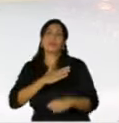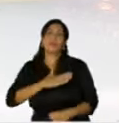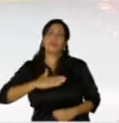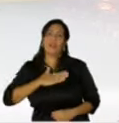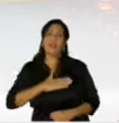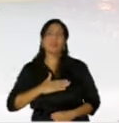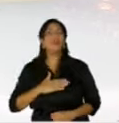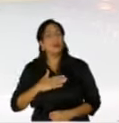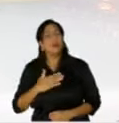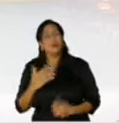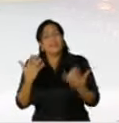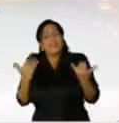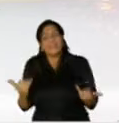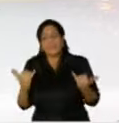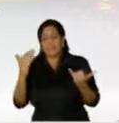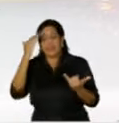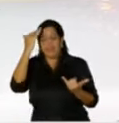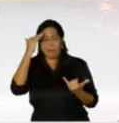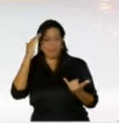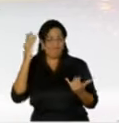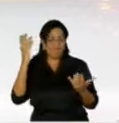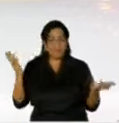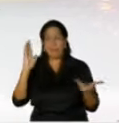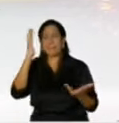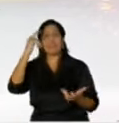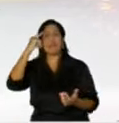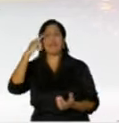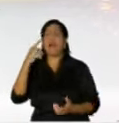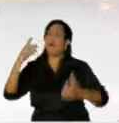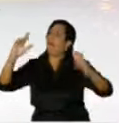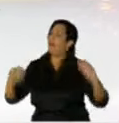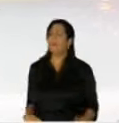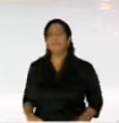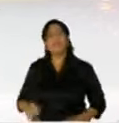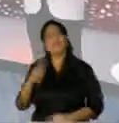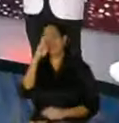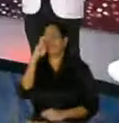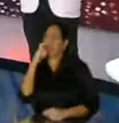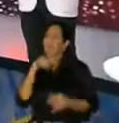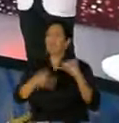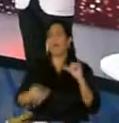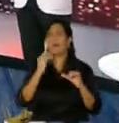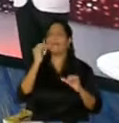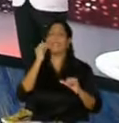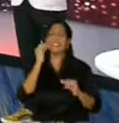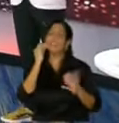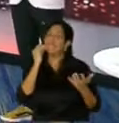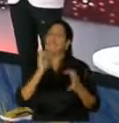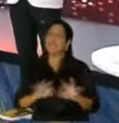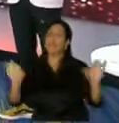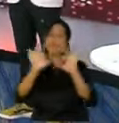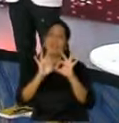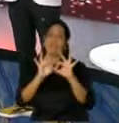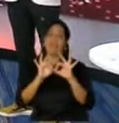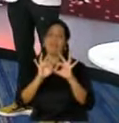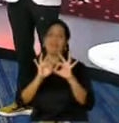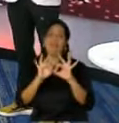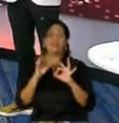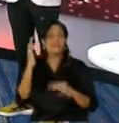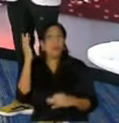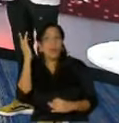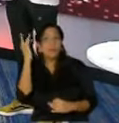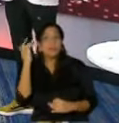las medidas que estamos tomando aquí en Puerto Rico puedan considerarse un poco estrictas, es que son necesarias, porque si no podemos contener